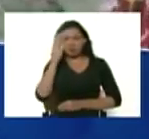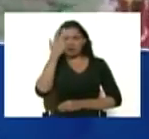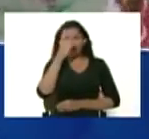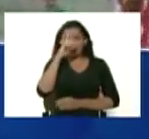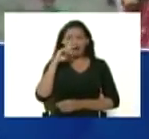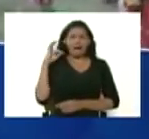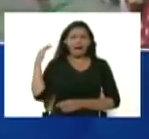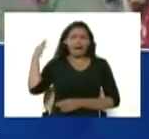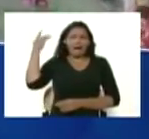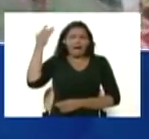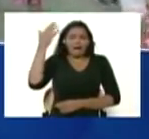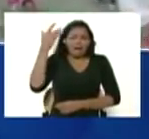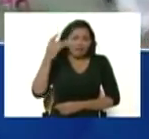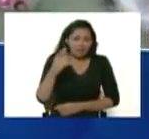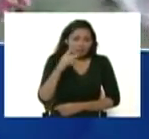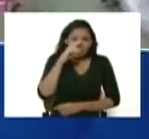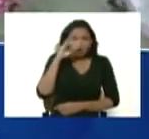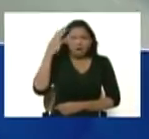muchos años.